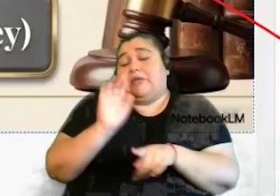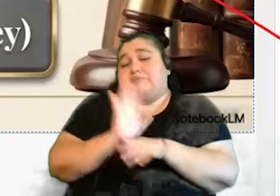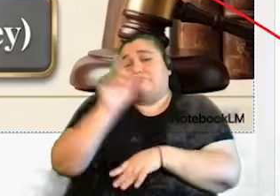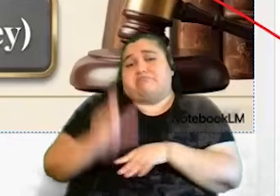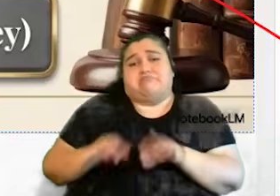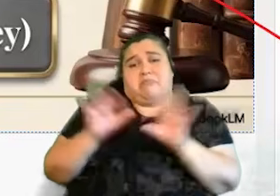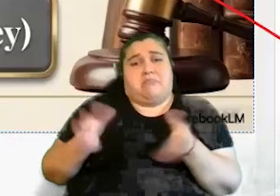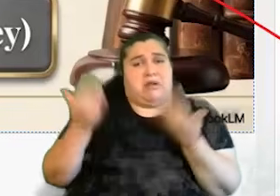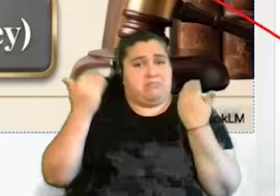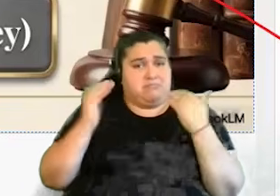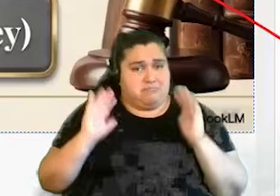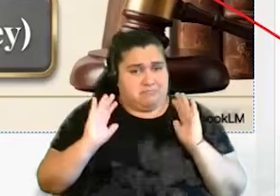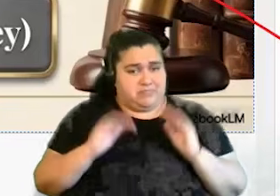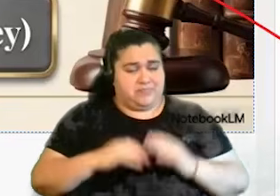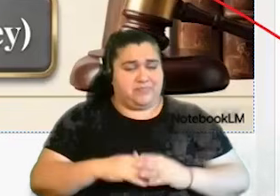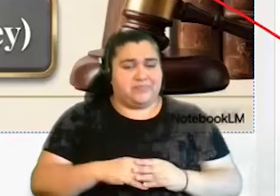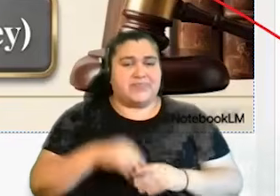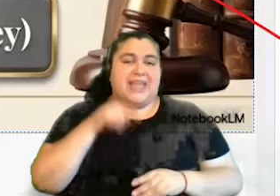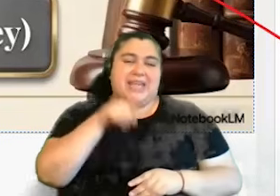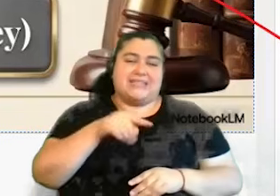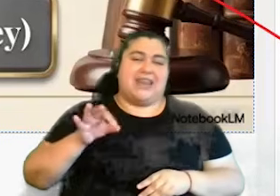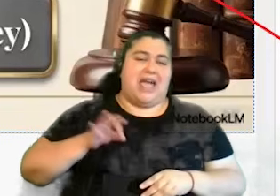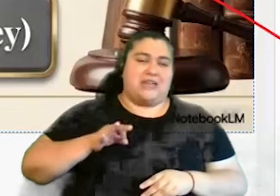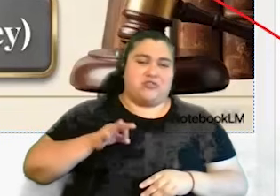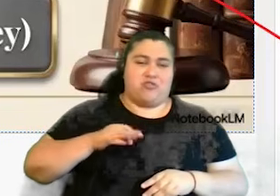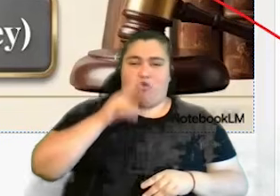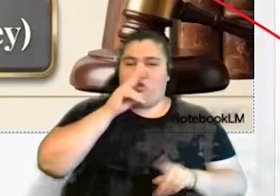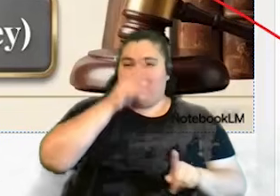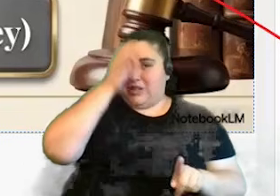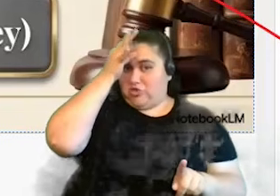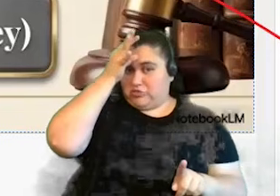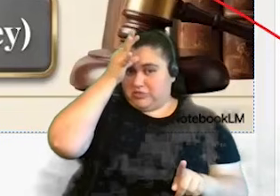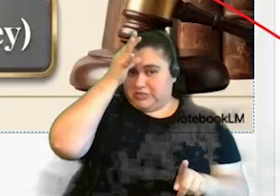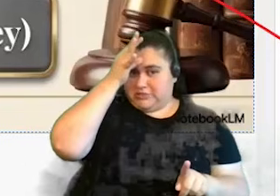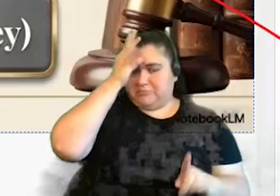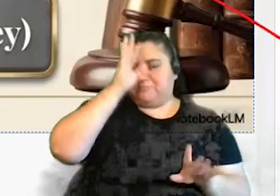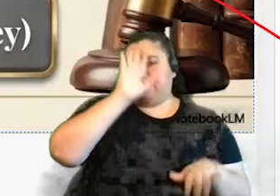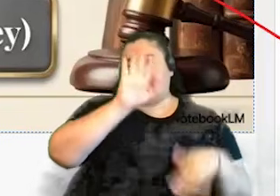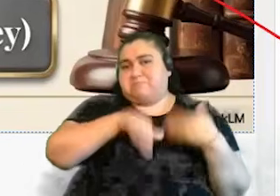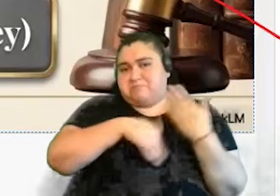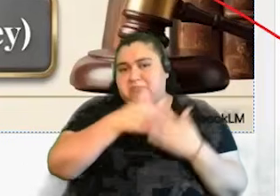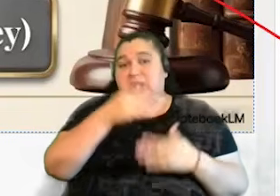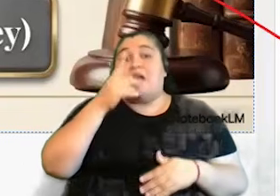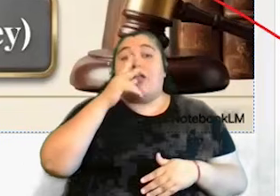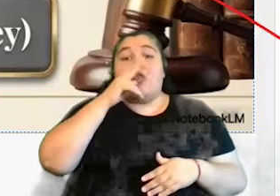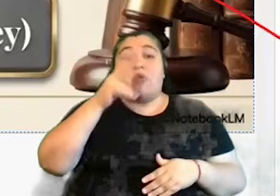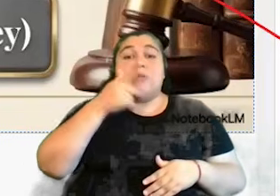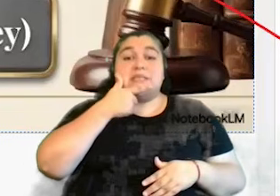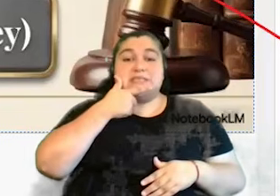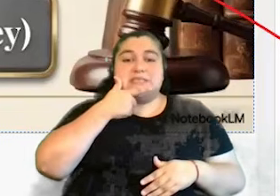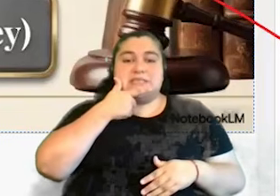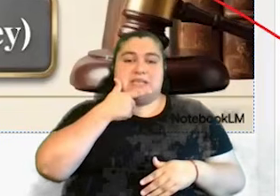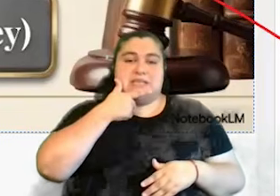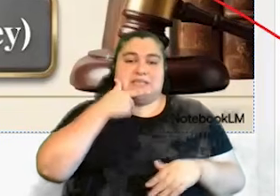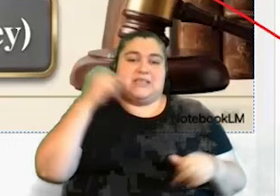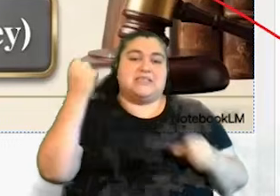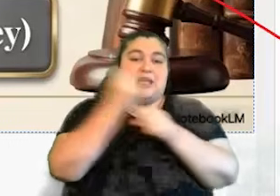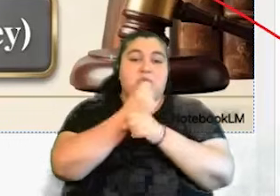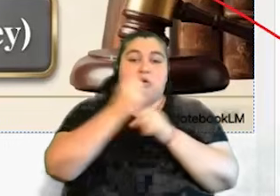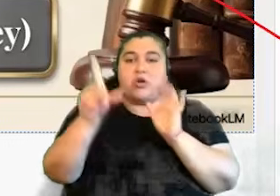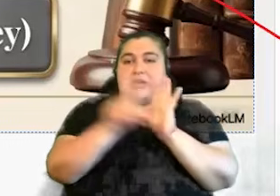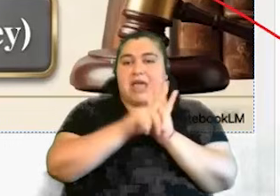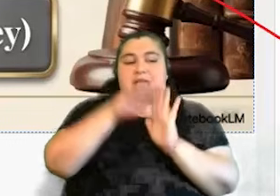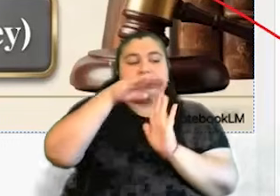bien, esto fue en el año 2012. En el año 2017 se produce una reforma